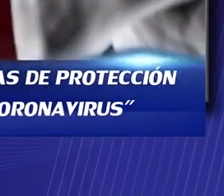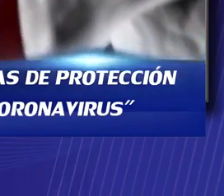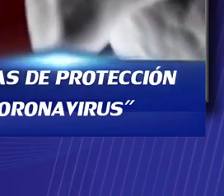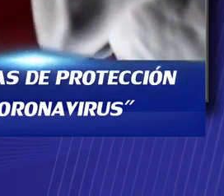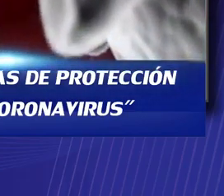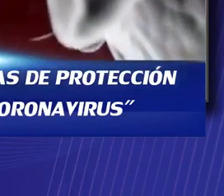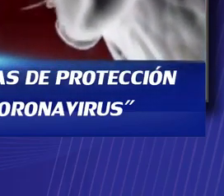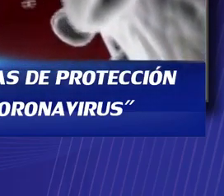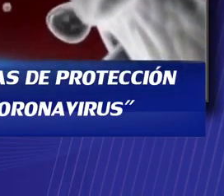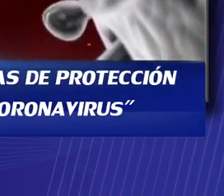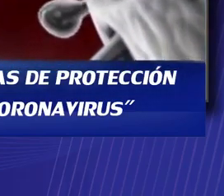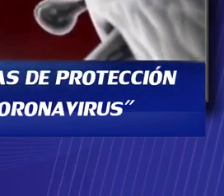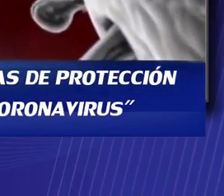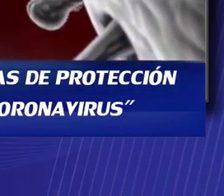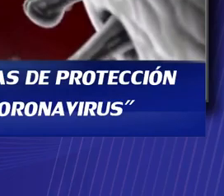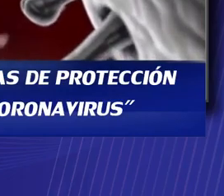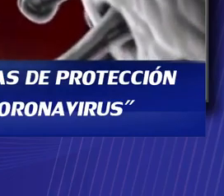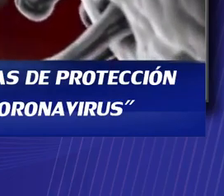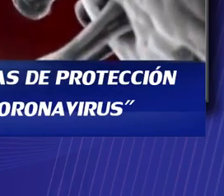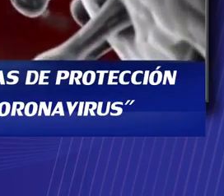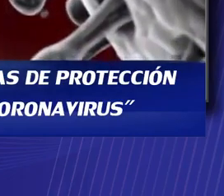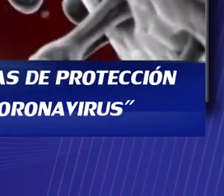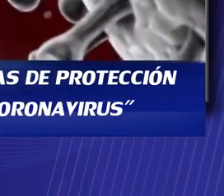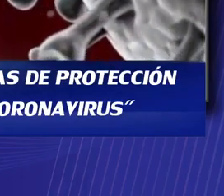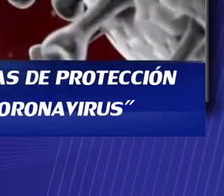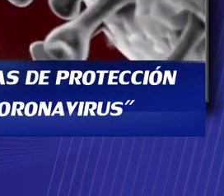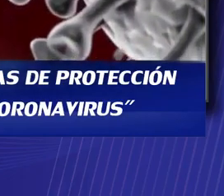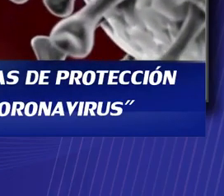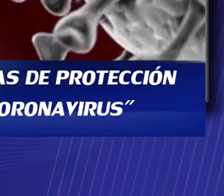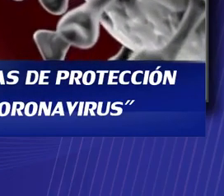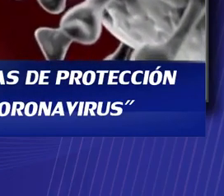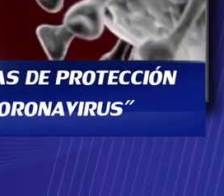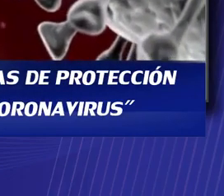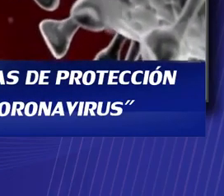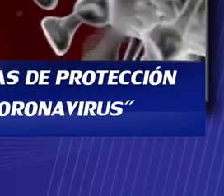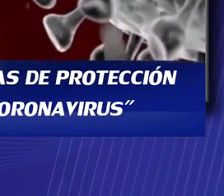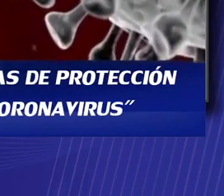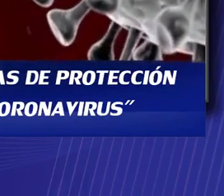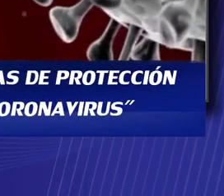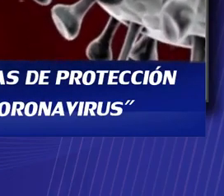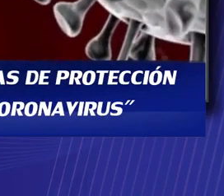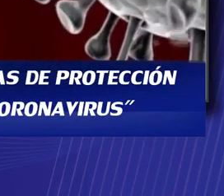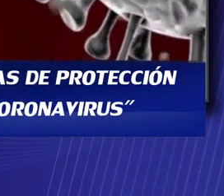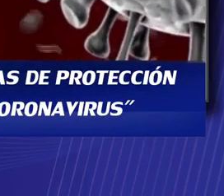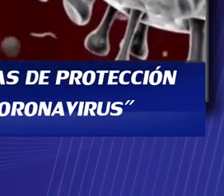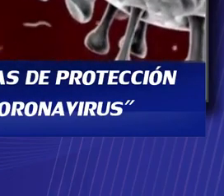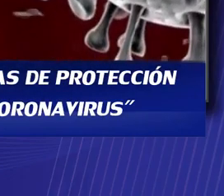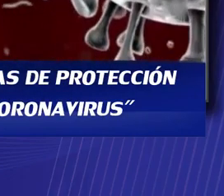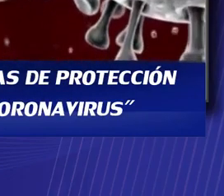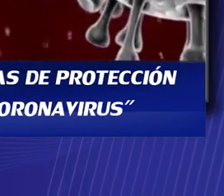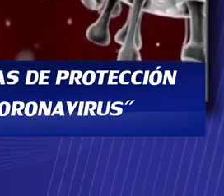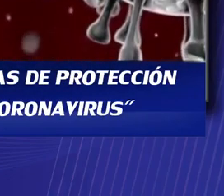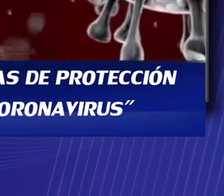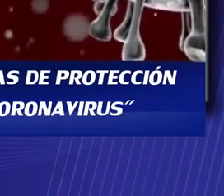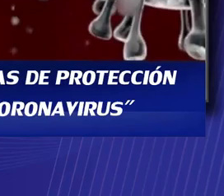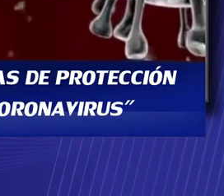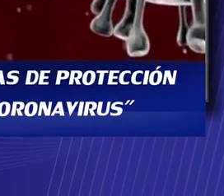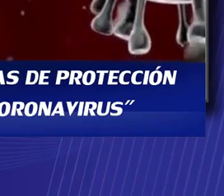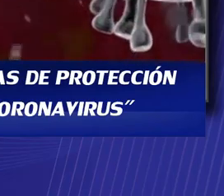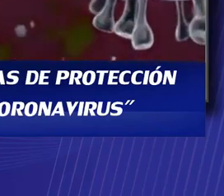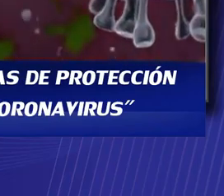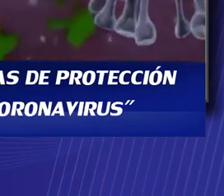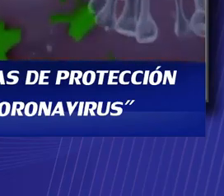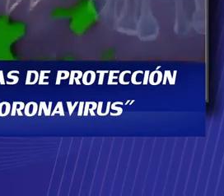acciones de vigilancia en los puntos de entrada y en nuestras unidades de salud ante un comportamiento inusual que pueda haber de los